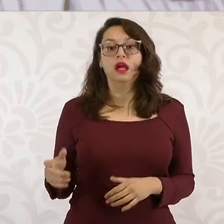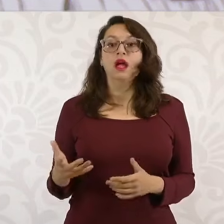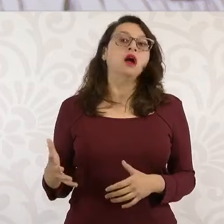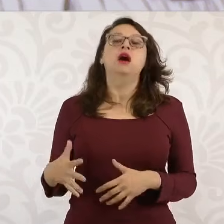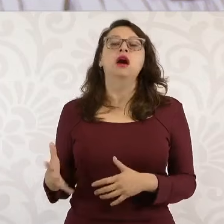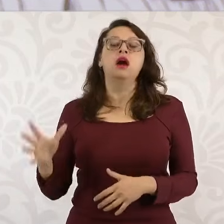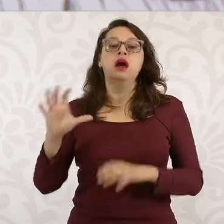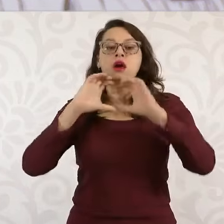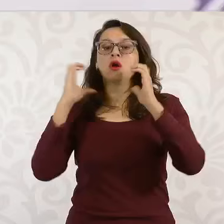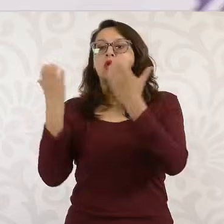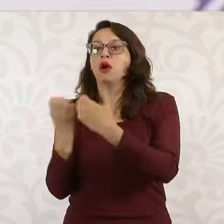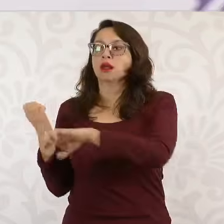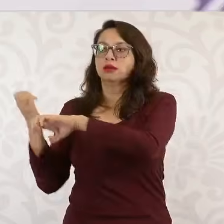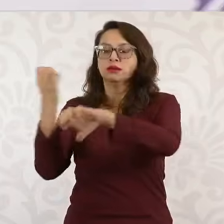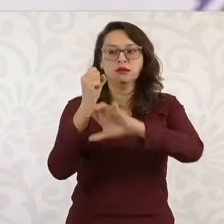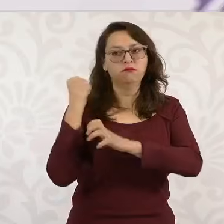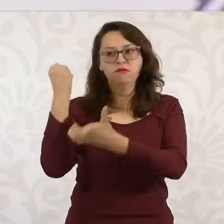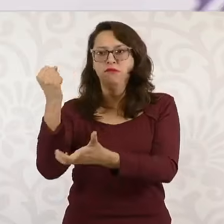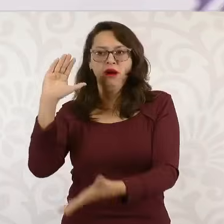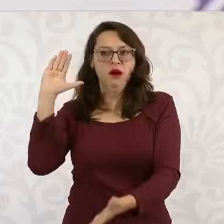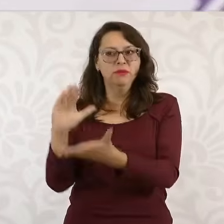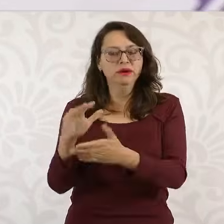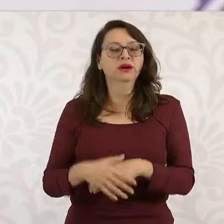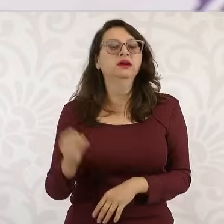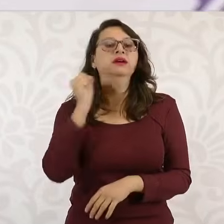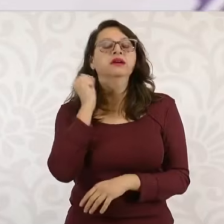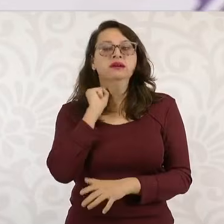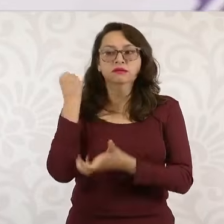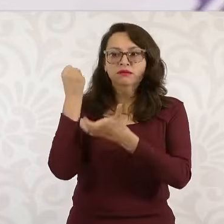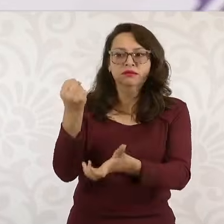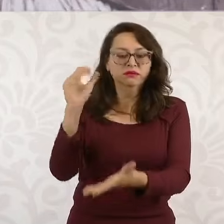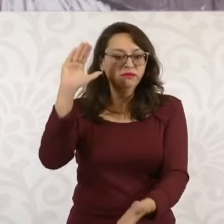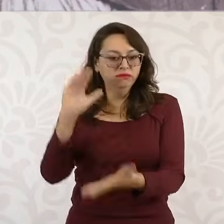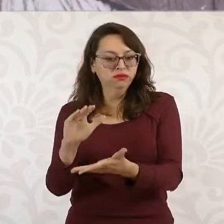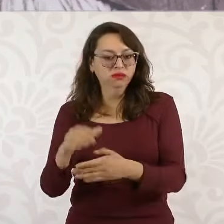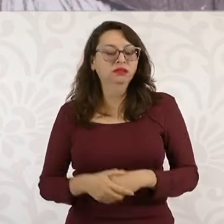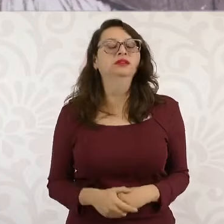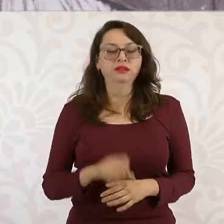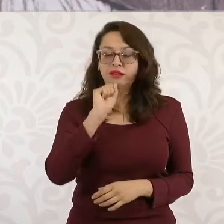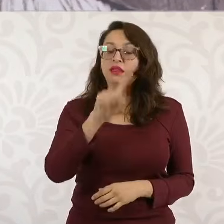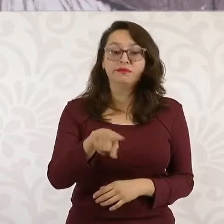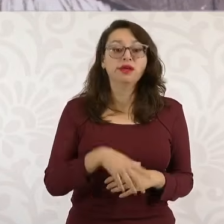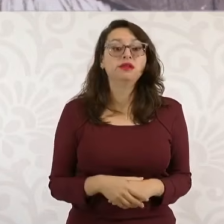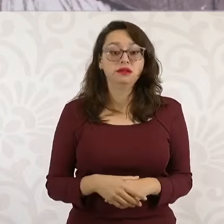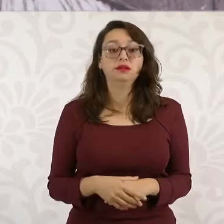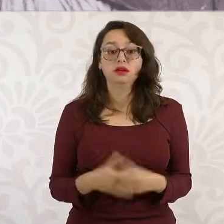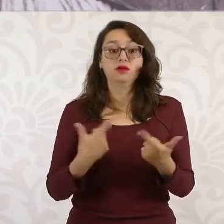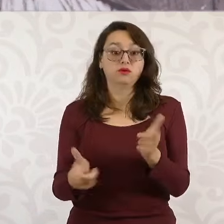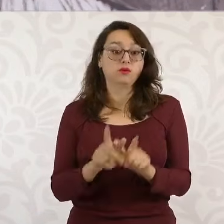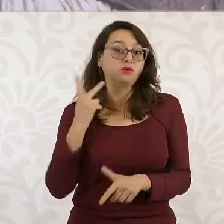congresos estatales, reducción de lo que recibe el Senado de la República y reducción de lo que reciben los